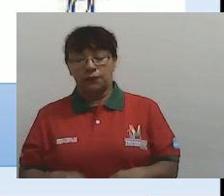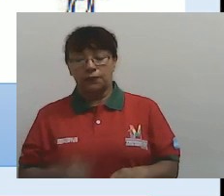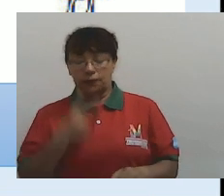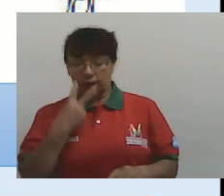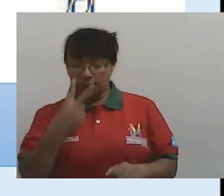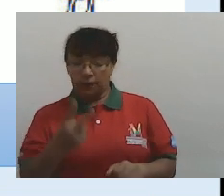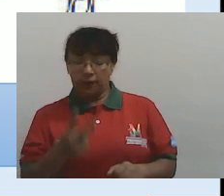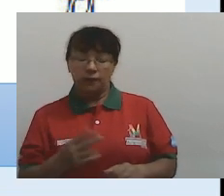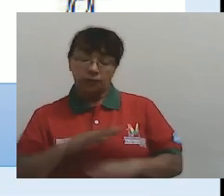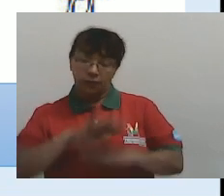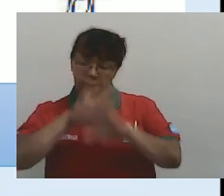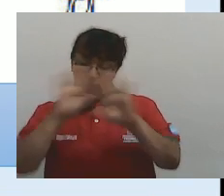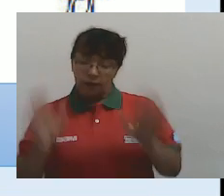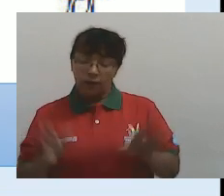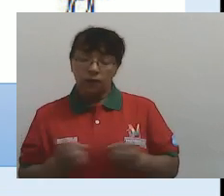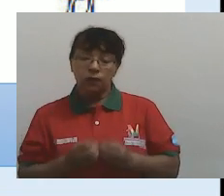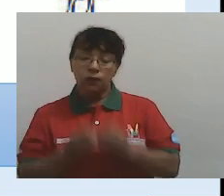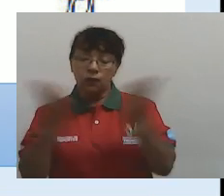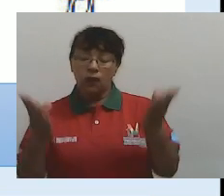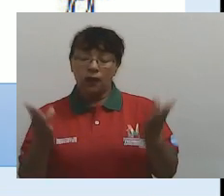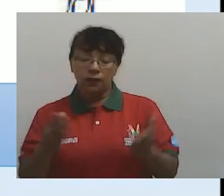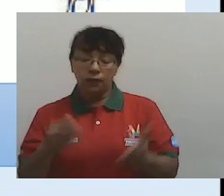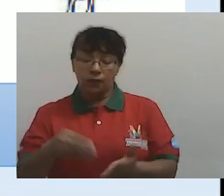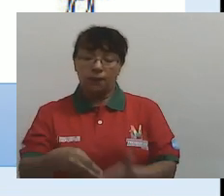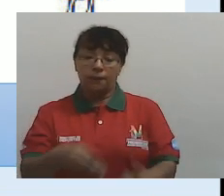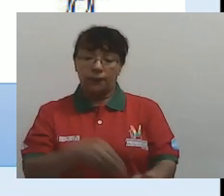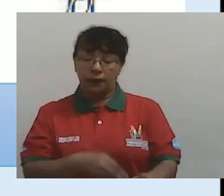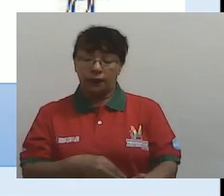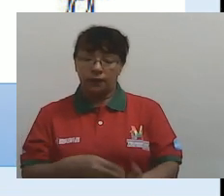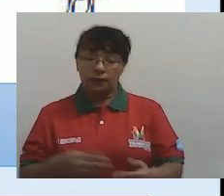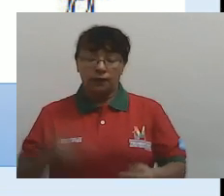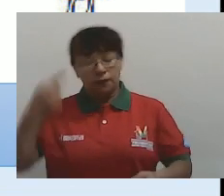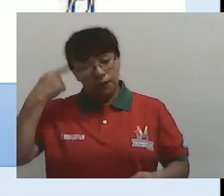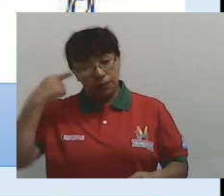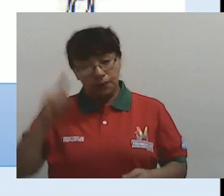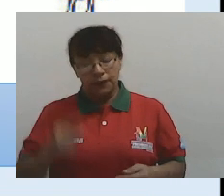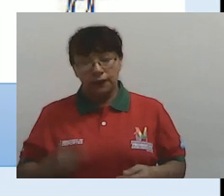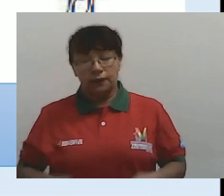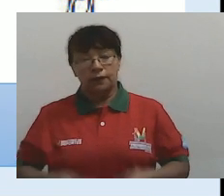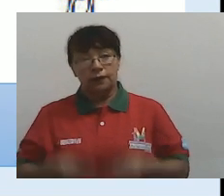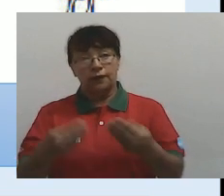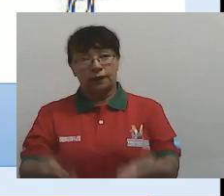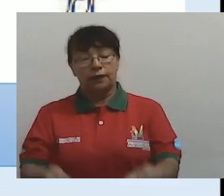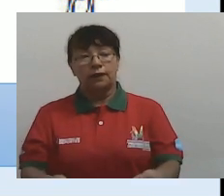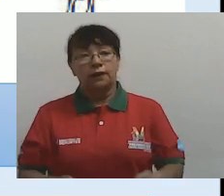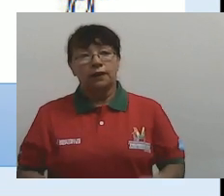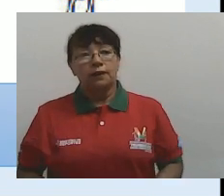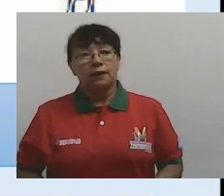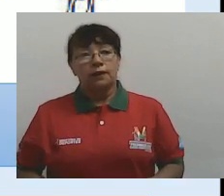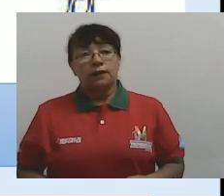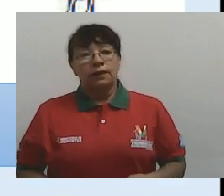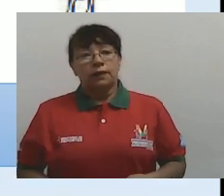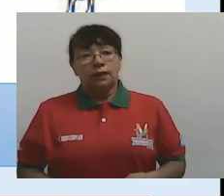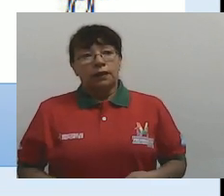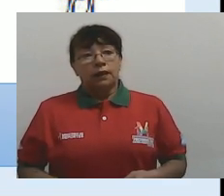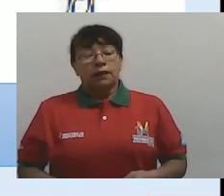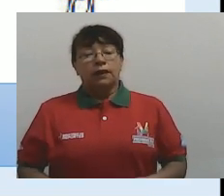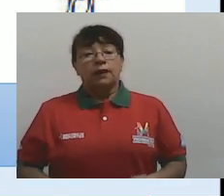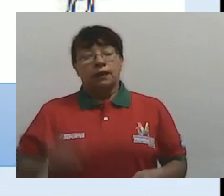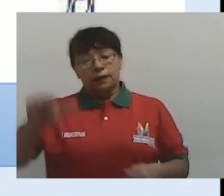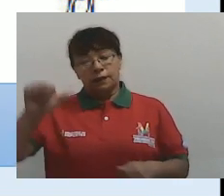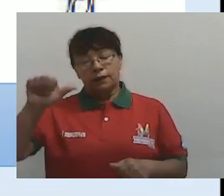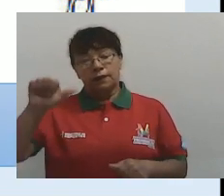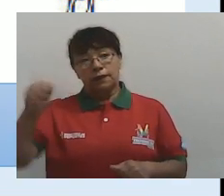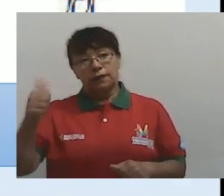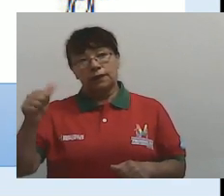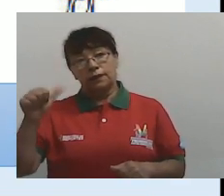mayor claridad. ¿Cuántos metros tenemos para entregar el testimonio en esta prueba de relevo posta? 10 metros.